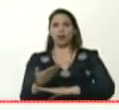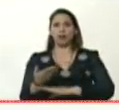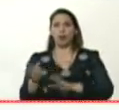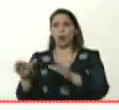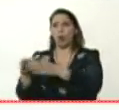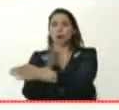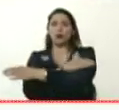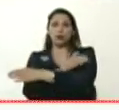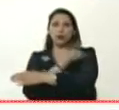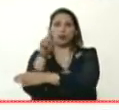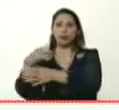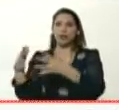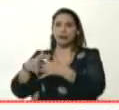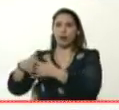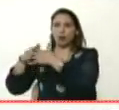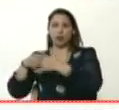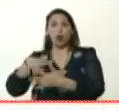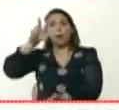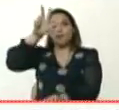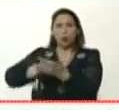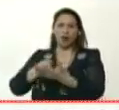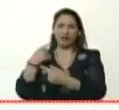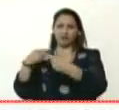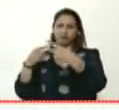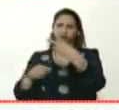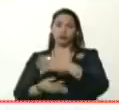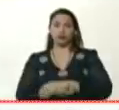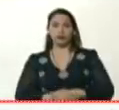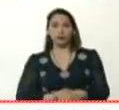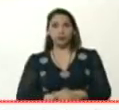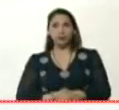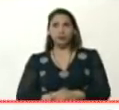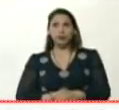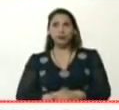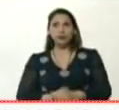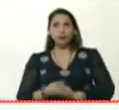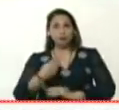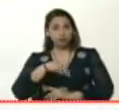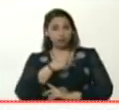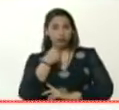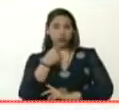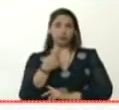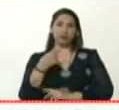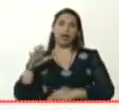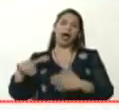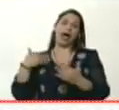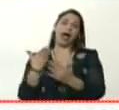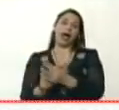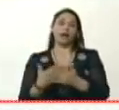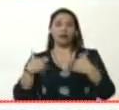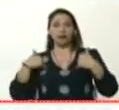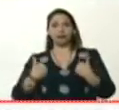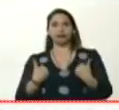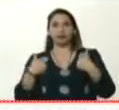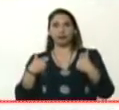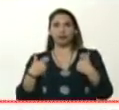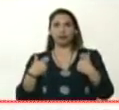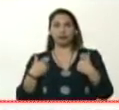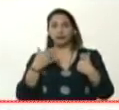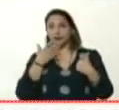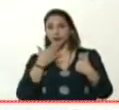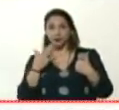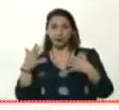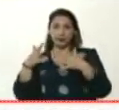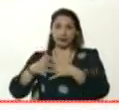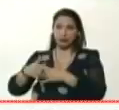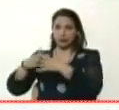y de Estados Unidos, que avala esas cosas. Y lo hemos dicho hasta el cansancio. Si Estados Unidos